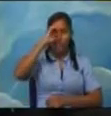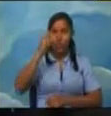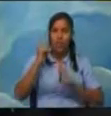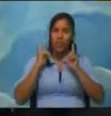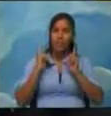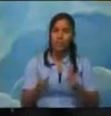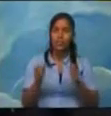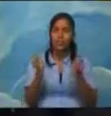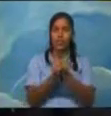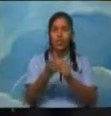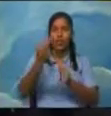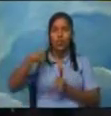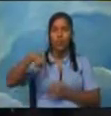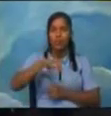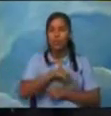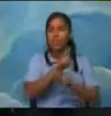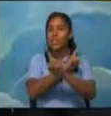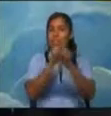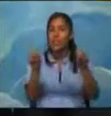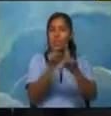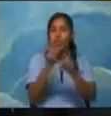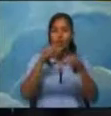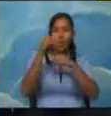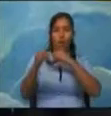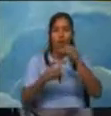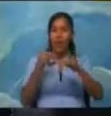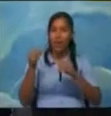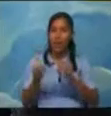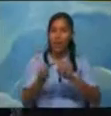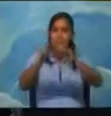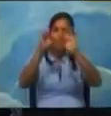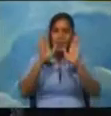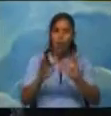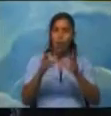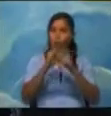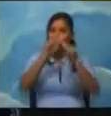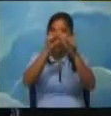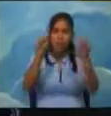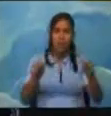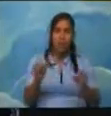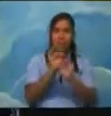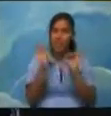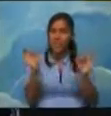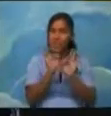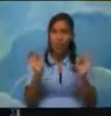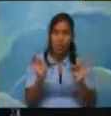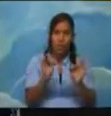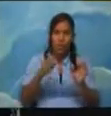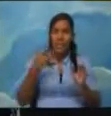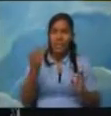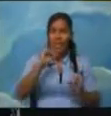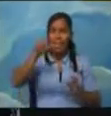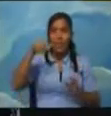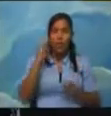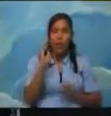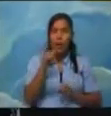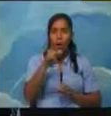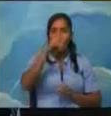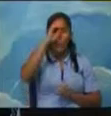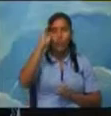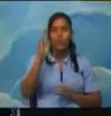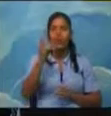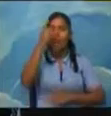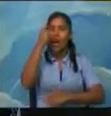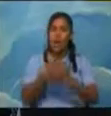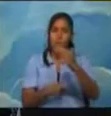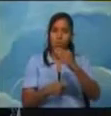con vosotros. Y no os hagáis escultura o imagen de ninguna cosa que Jehová tu Dios te ha